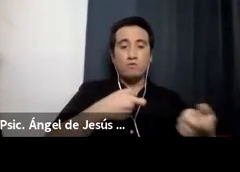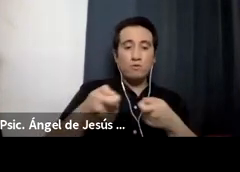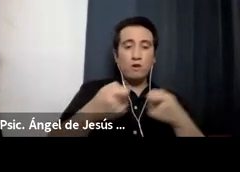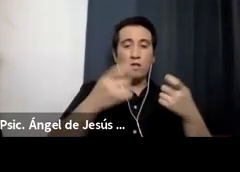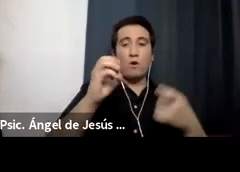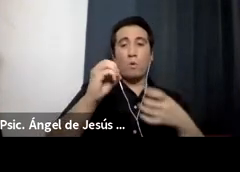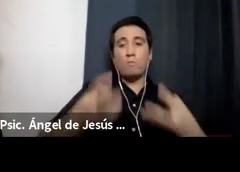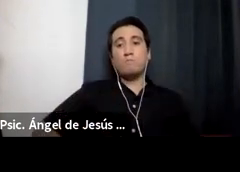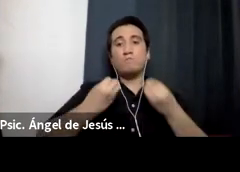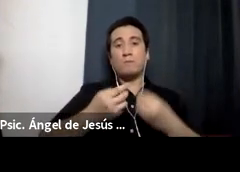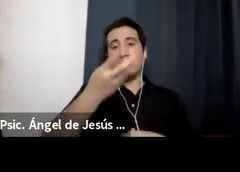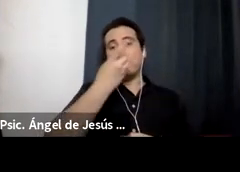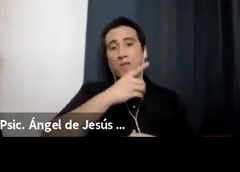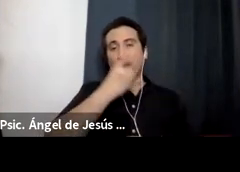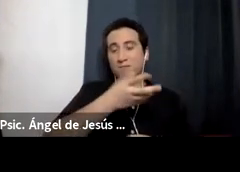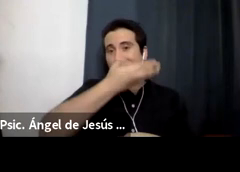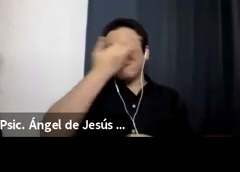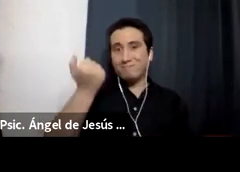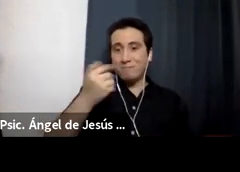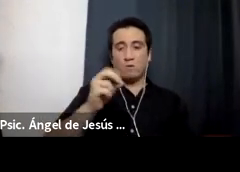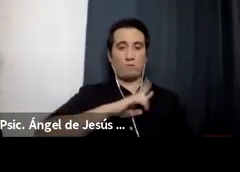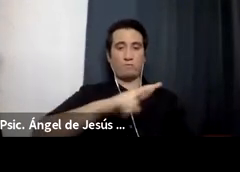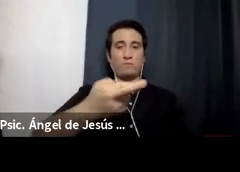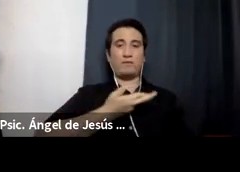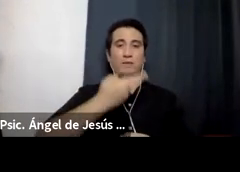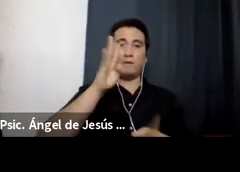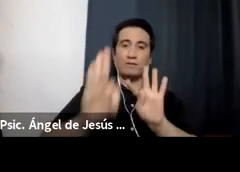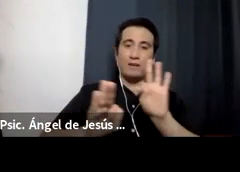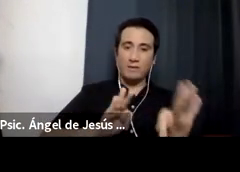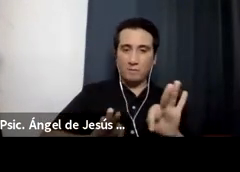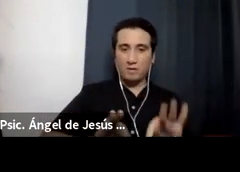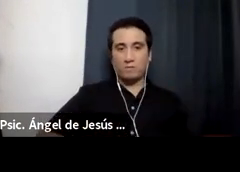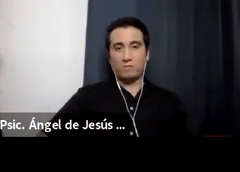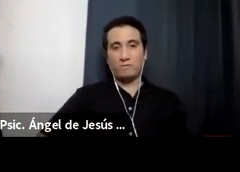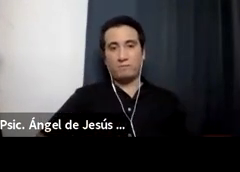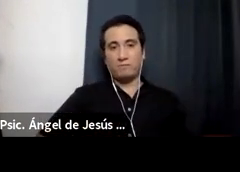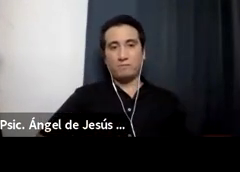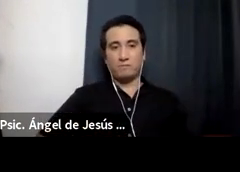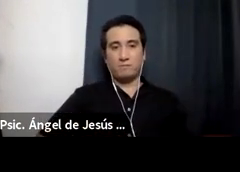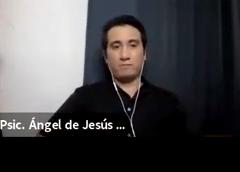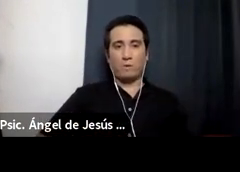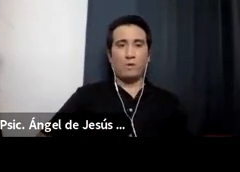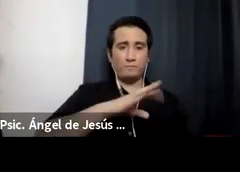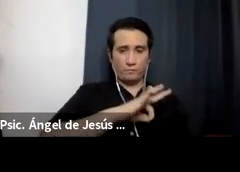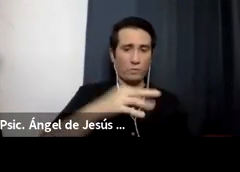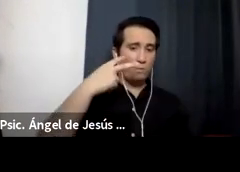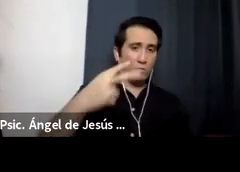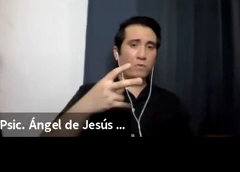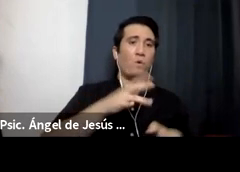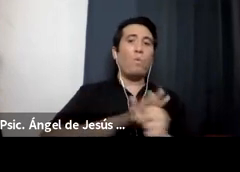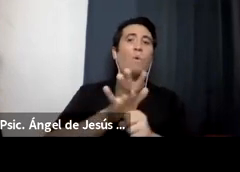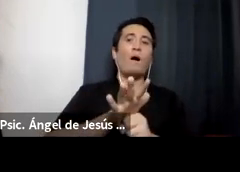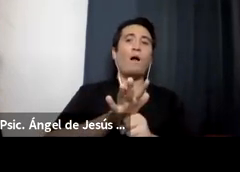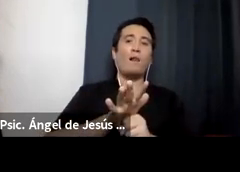diabetes y no lo saben y no reciben los tratamientos adecuados. Aquí podemos ver cuáles son